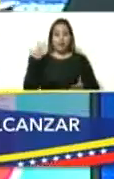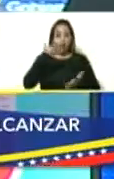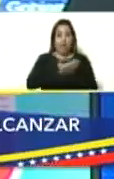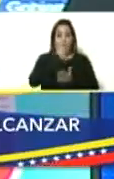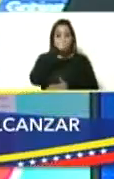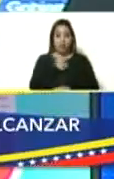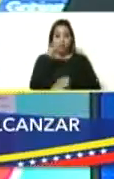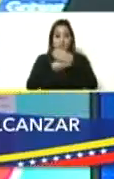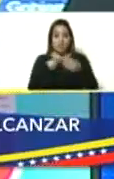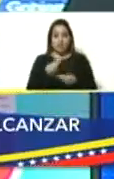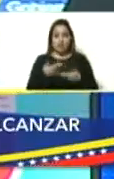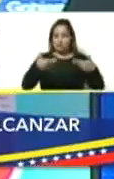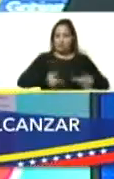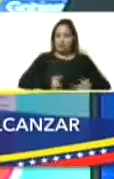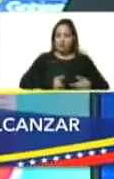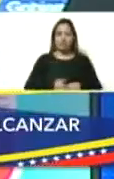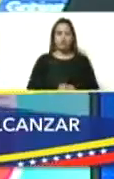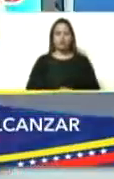estamos de batalla